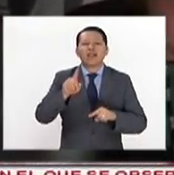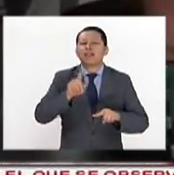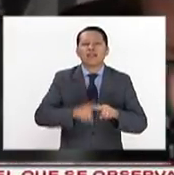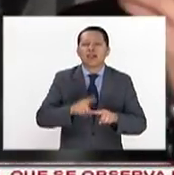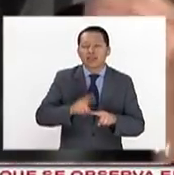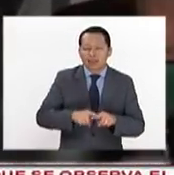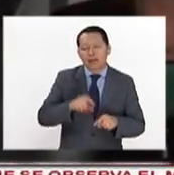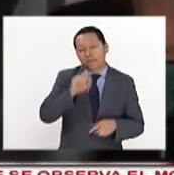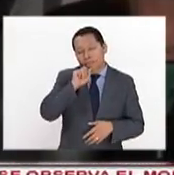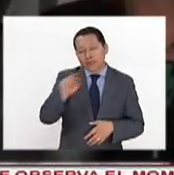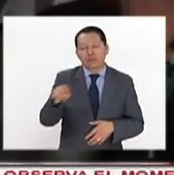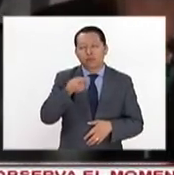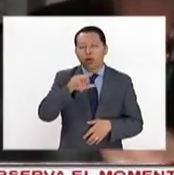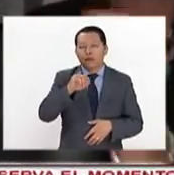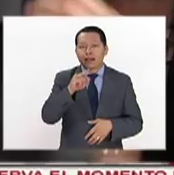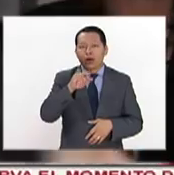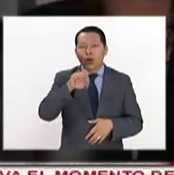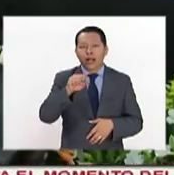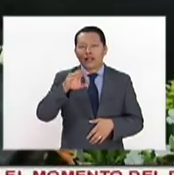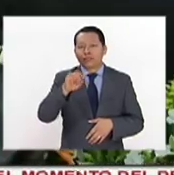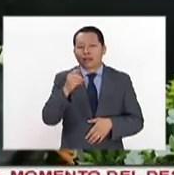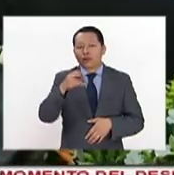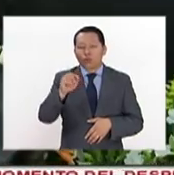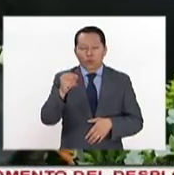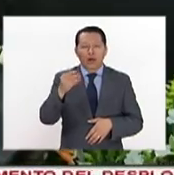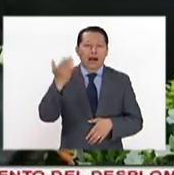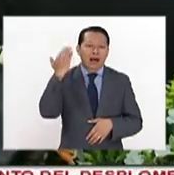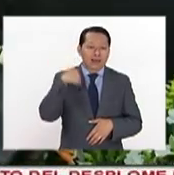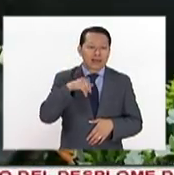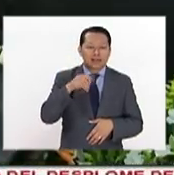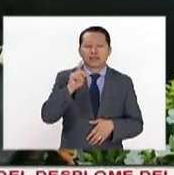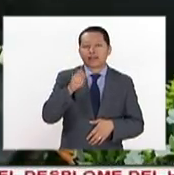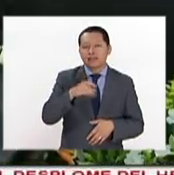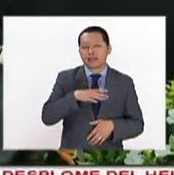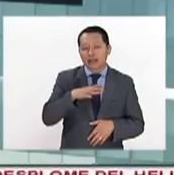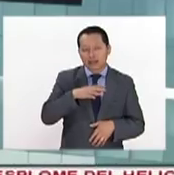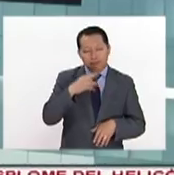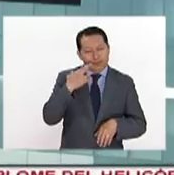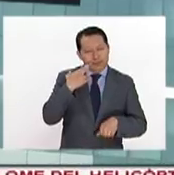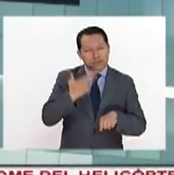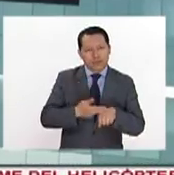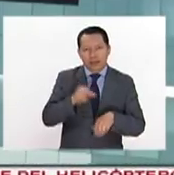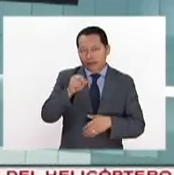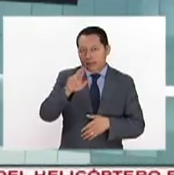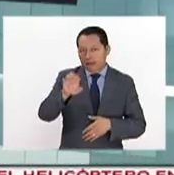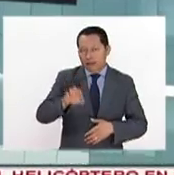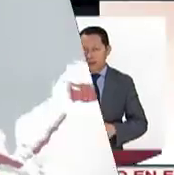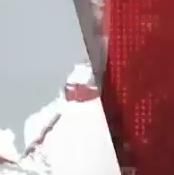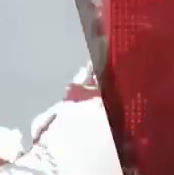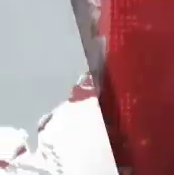fue Nicolás Maduro, quien en ese entonces era el canciller de Venezuela.